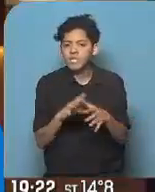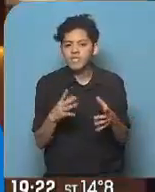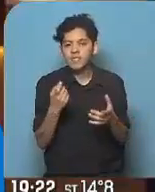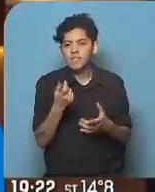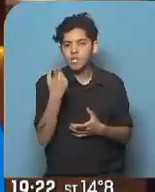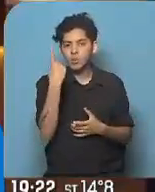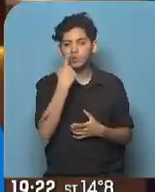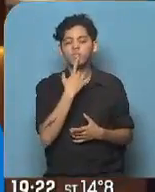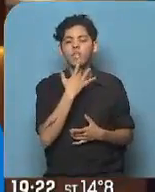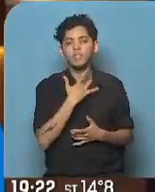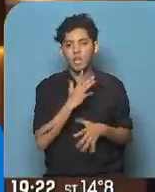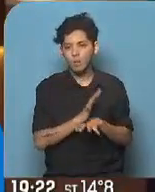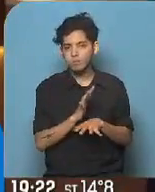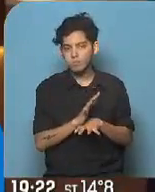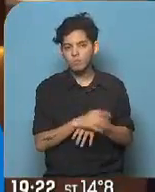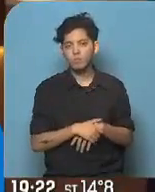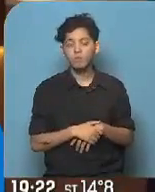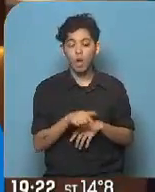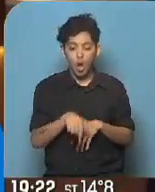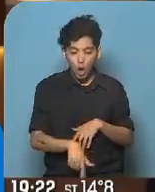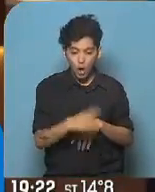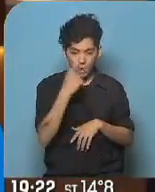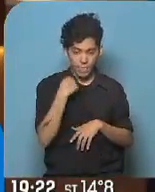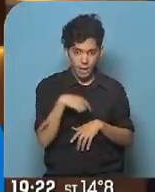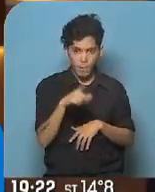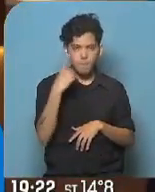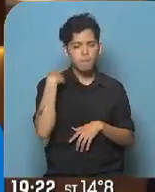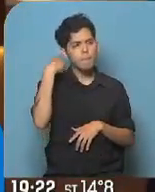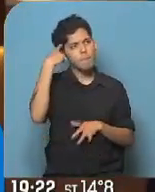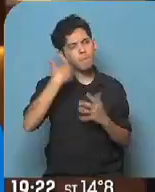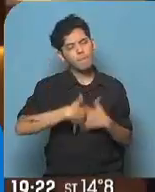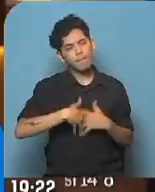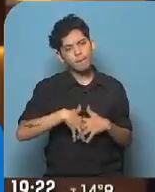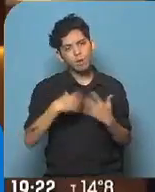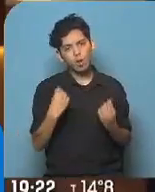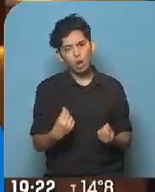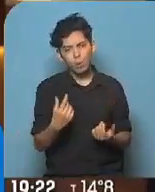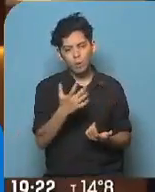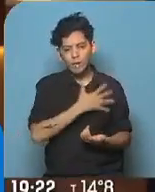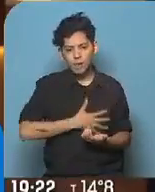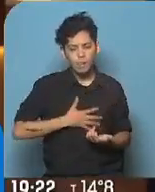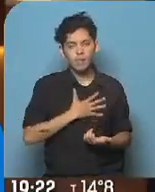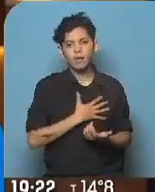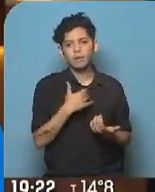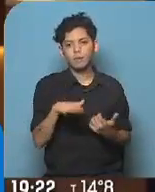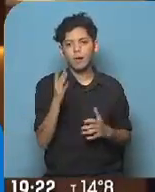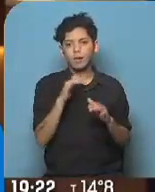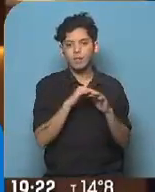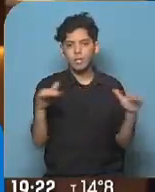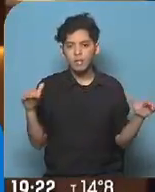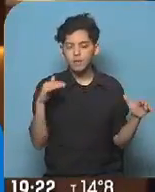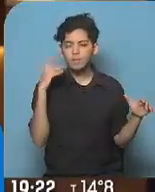un deseo hoy por hoy si tuviese que decirte cómo veo la cosa a mí me da la sensación sobre todo por la línea discursiva